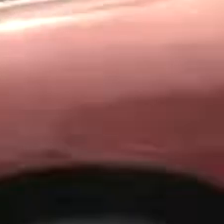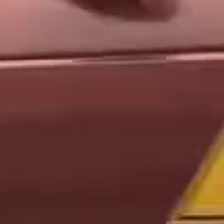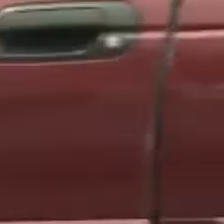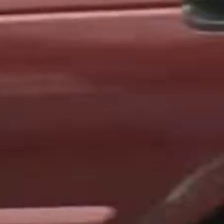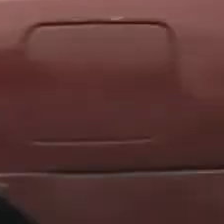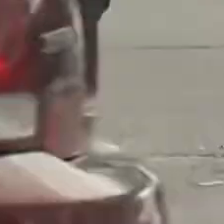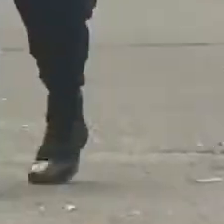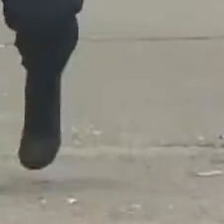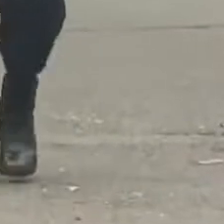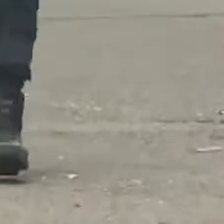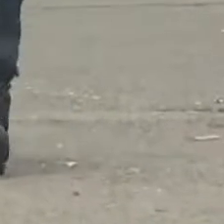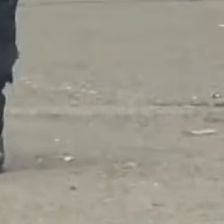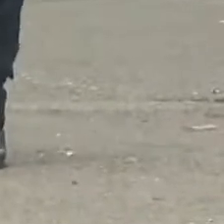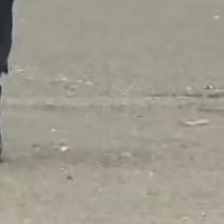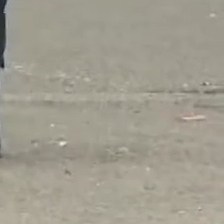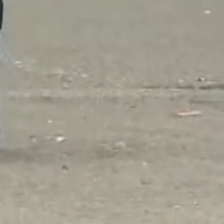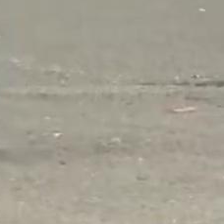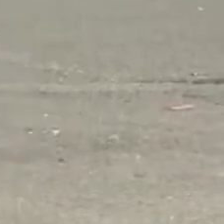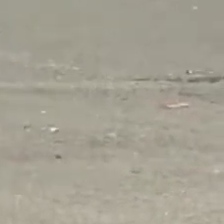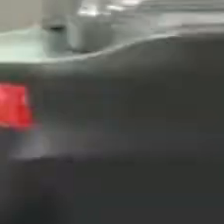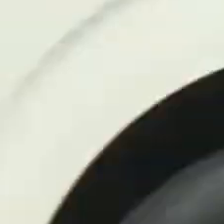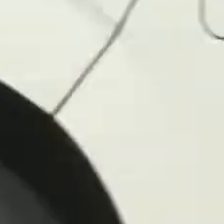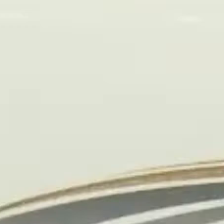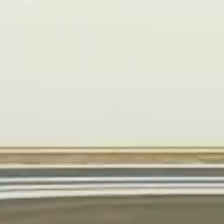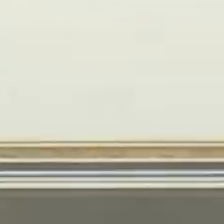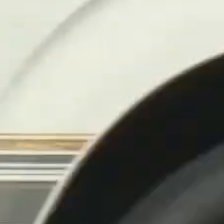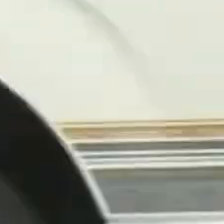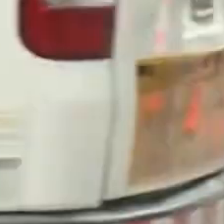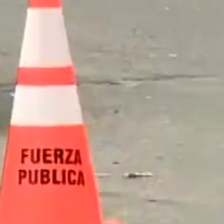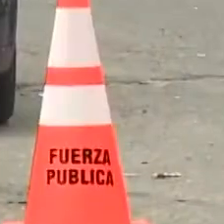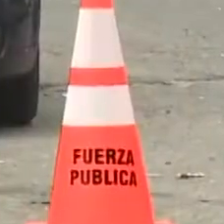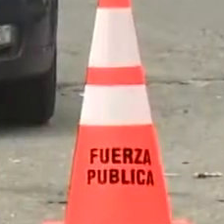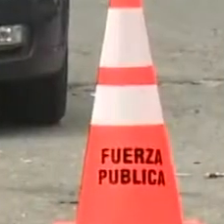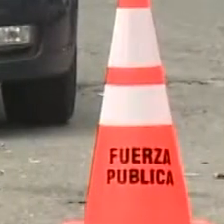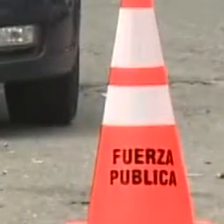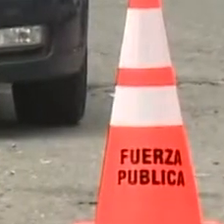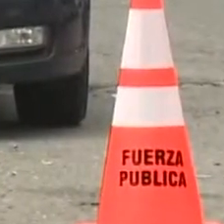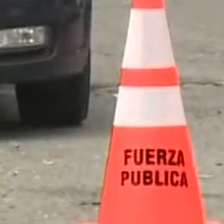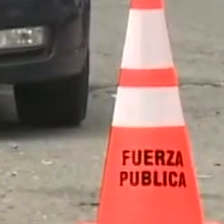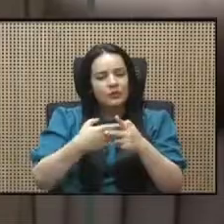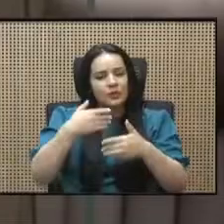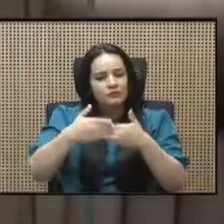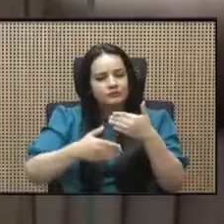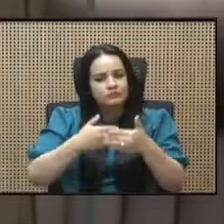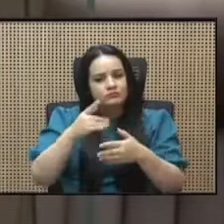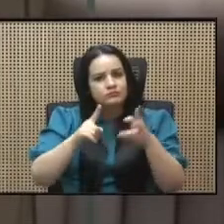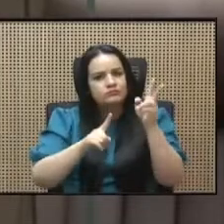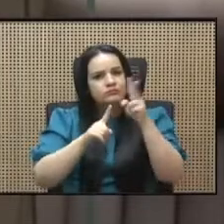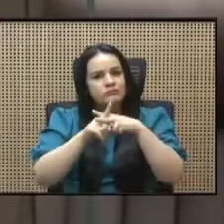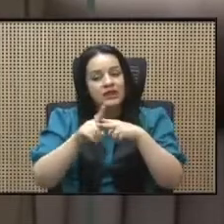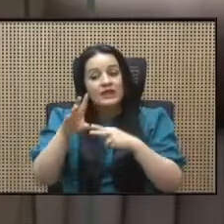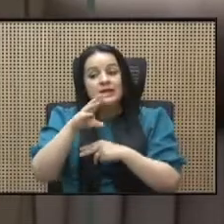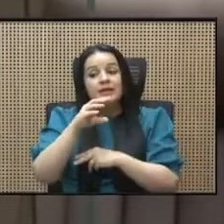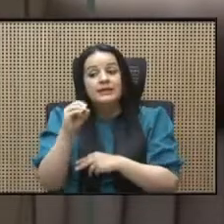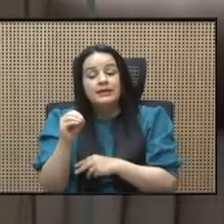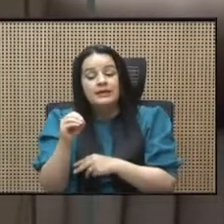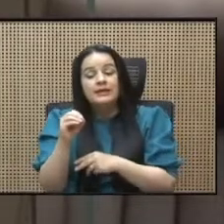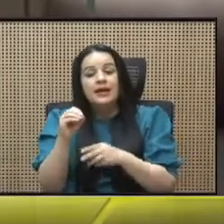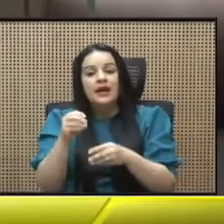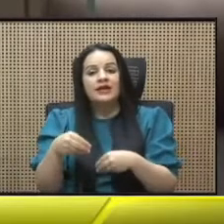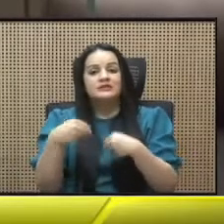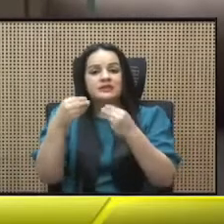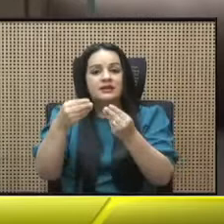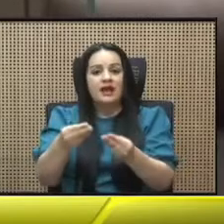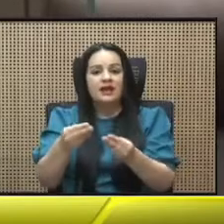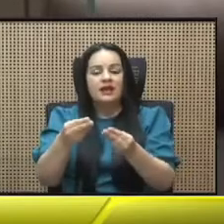que no fueron incluidos o financiados en el presupuesto ordinario vigente. Y asignar, proveniente de